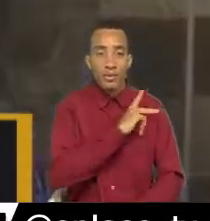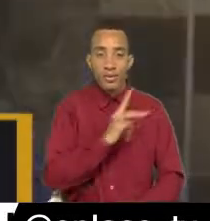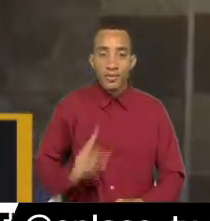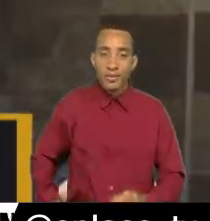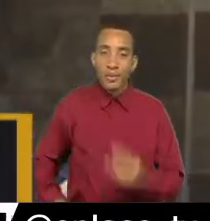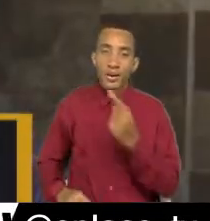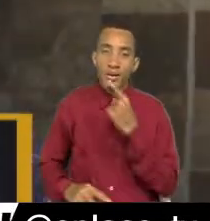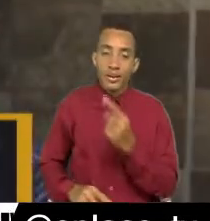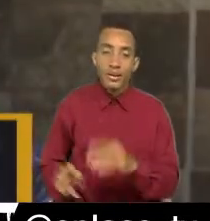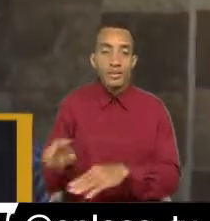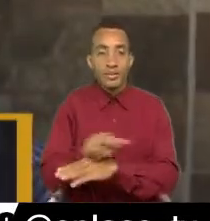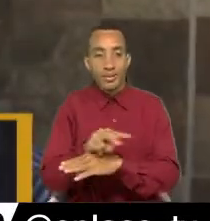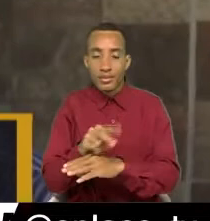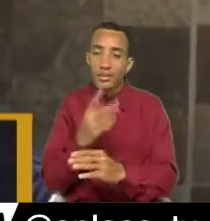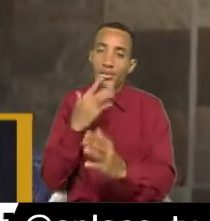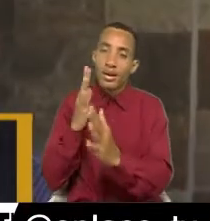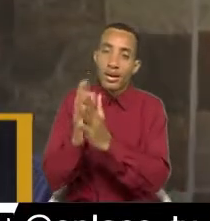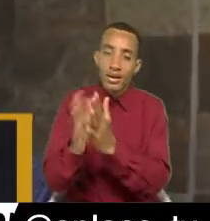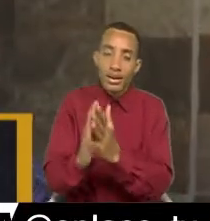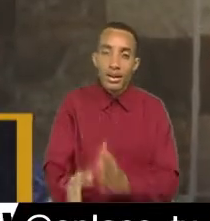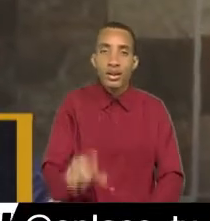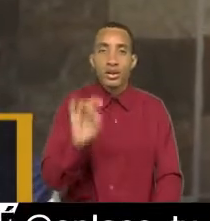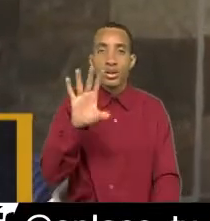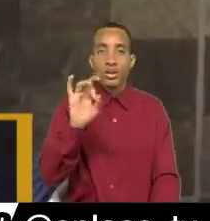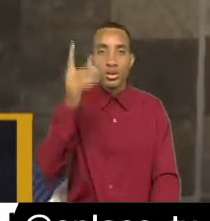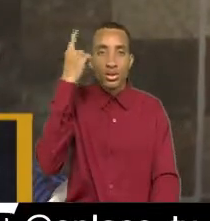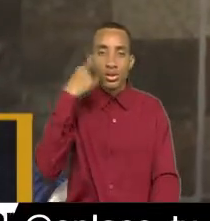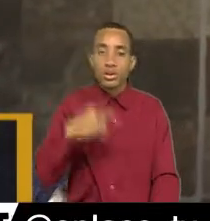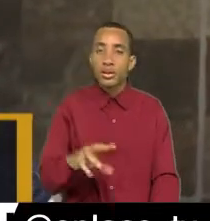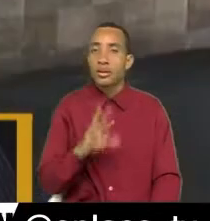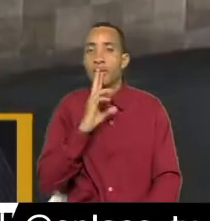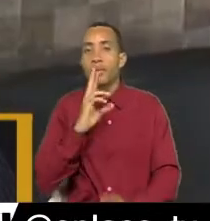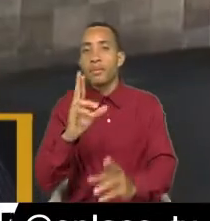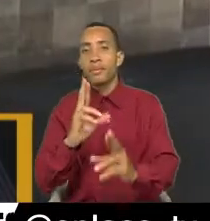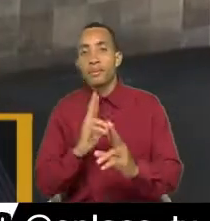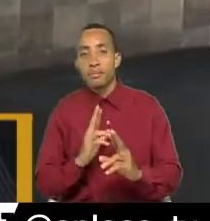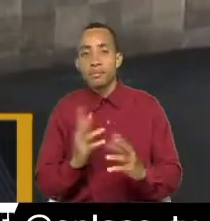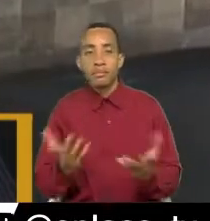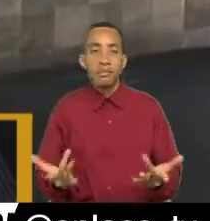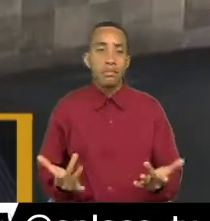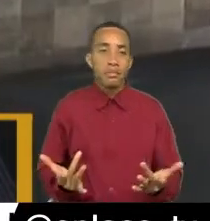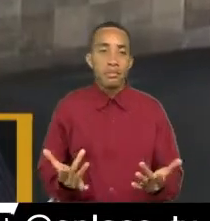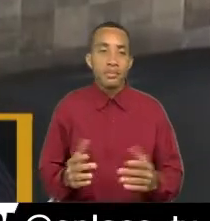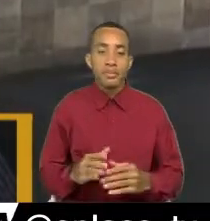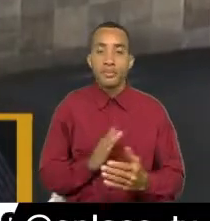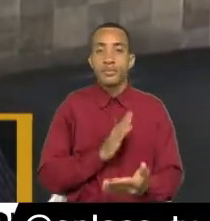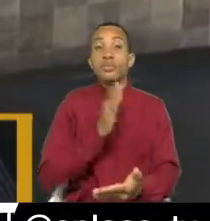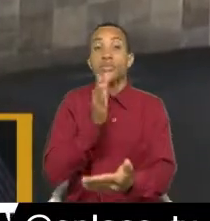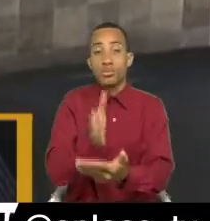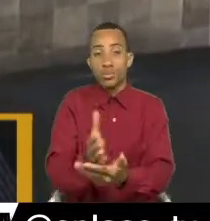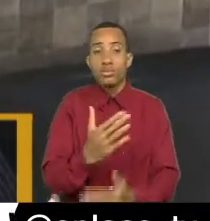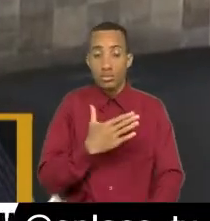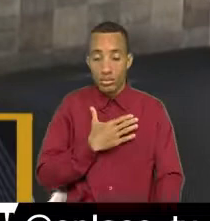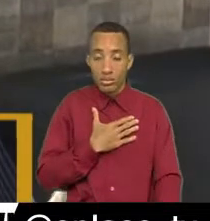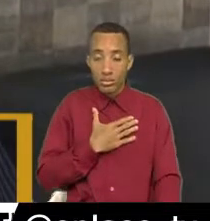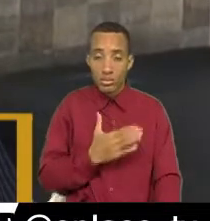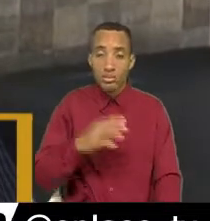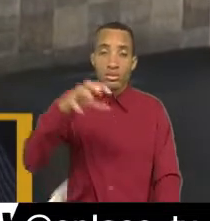respectiva tutela hace más de 15 días, pero aún no obtiene respuesta. Yo fui a la personería, la personería